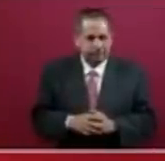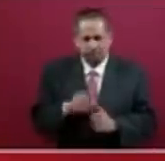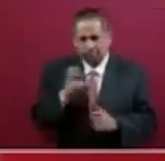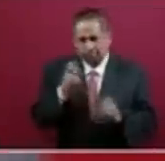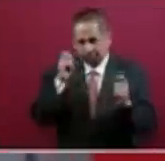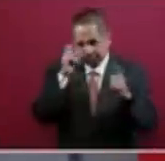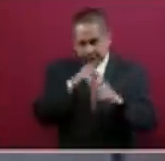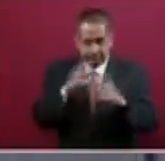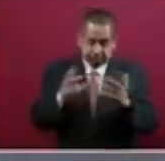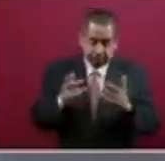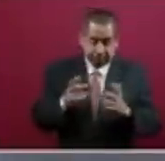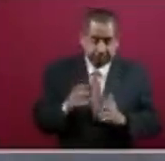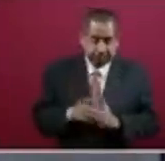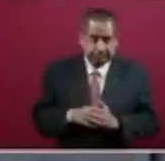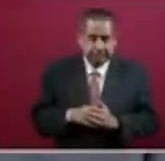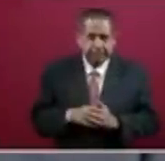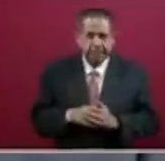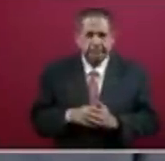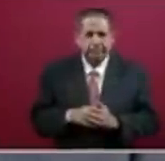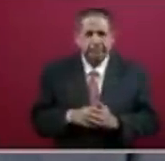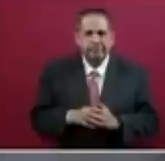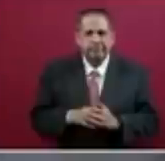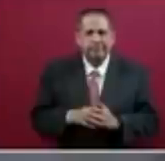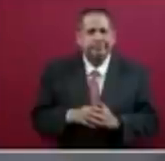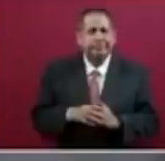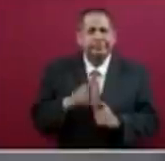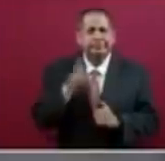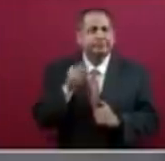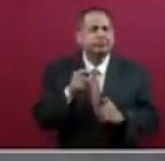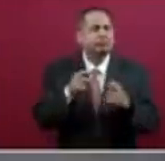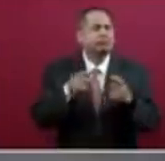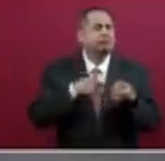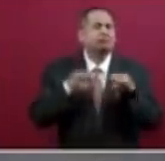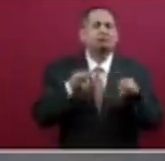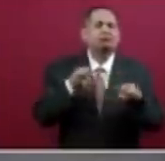complicado, pues. No es que lo dirijan